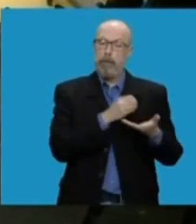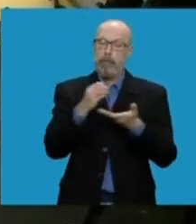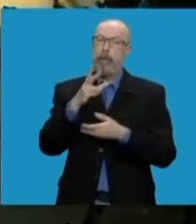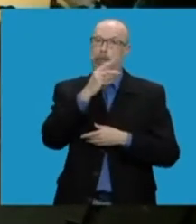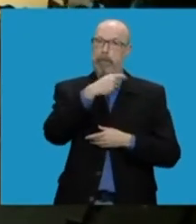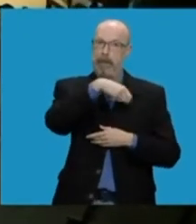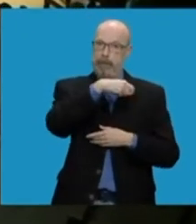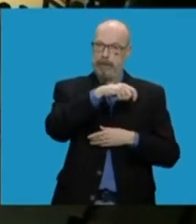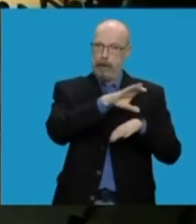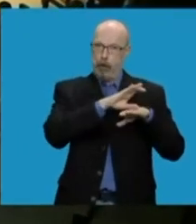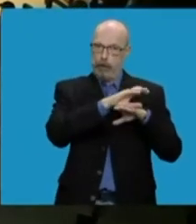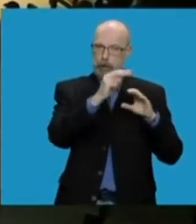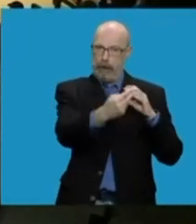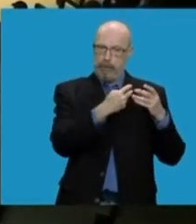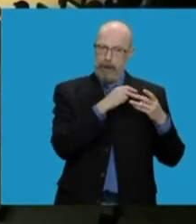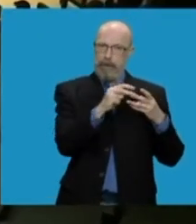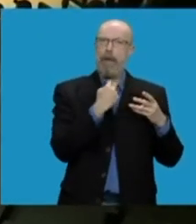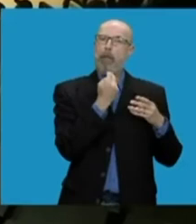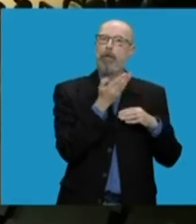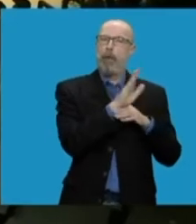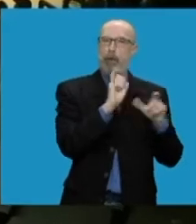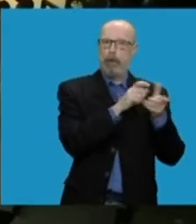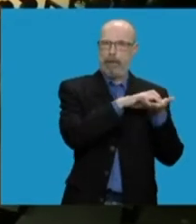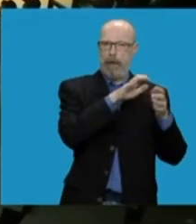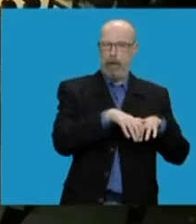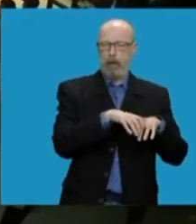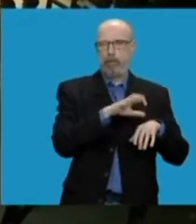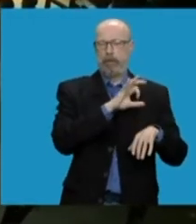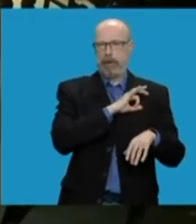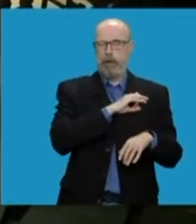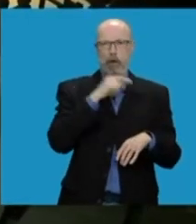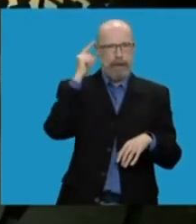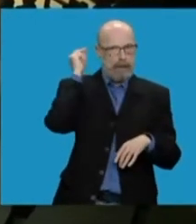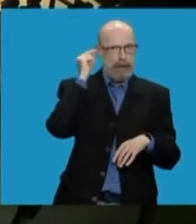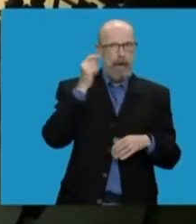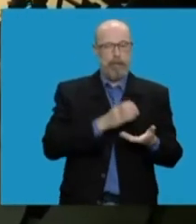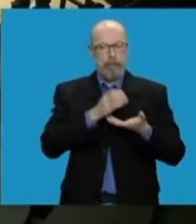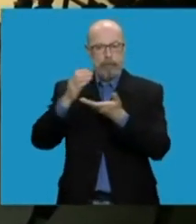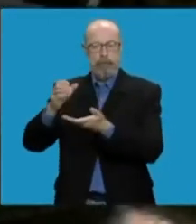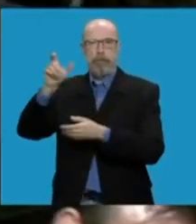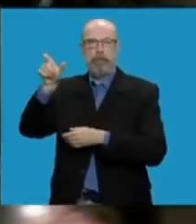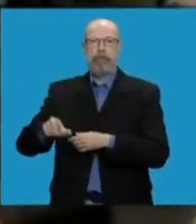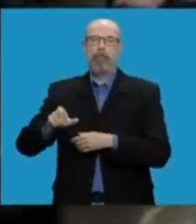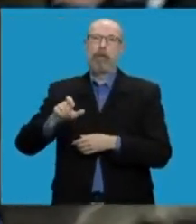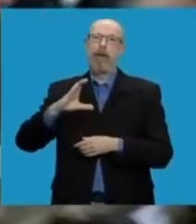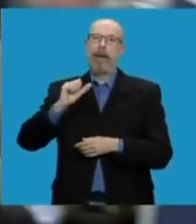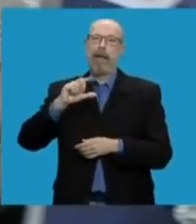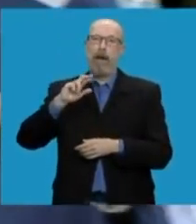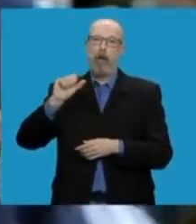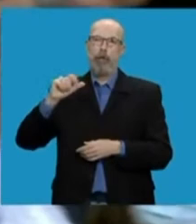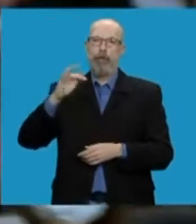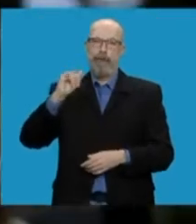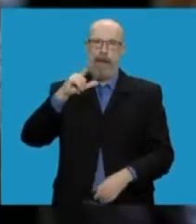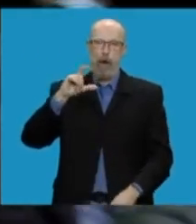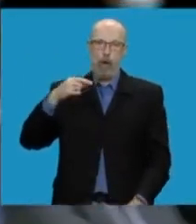Presidente, consejero de Transparencia y portavoz de la Junta de Castilla y León, Francisco Igea, lo recoge Carlos Fidalgo Calvo.